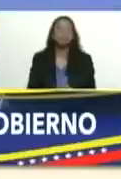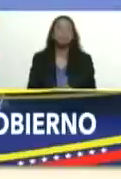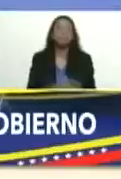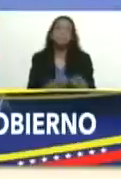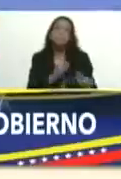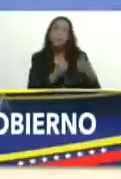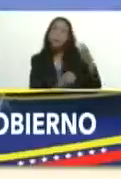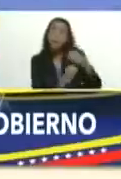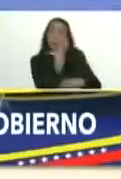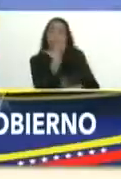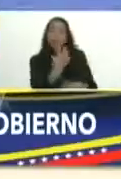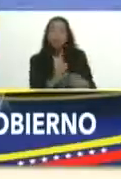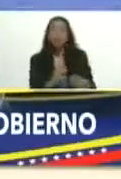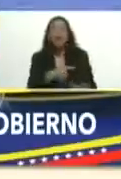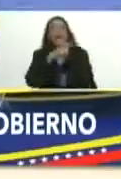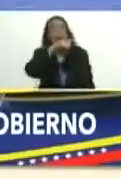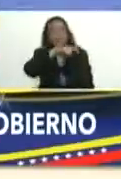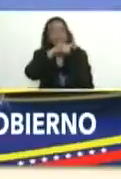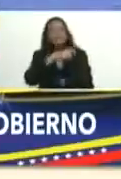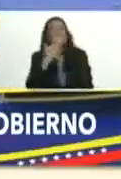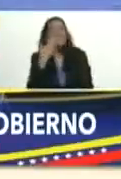Dijimos, es necesario